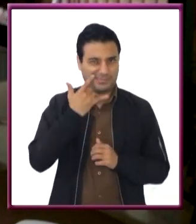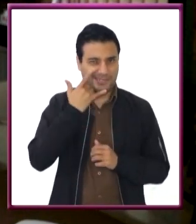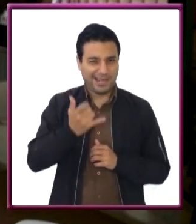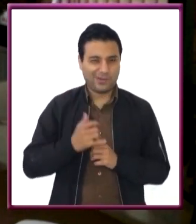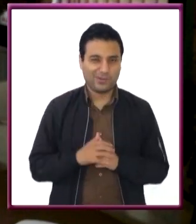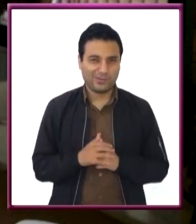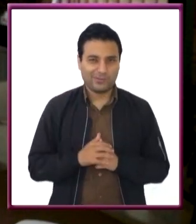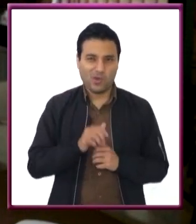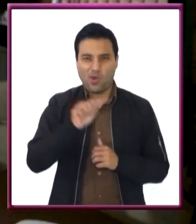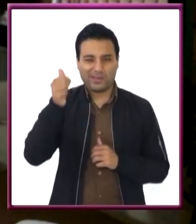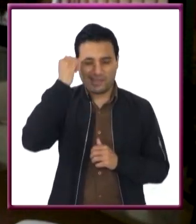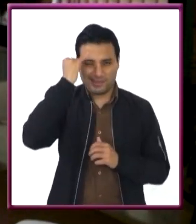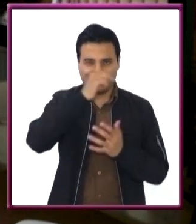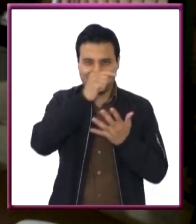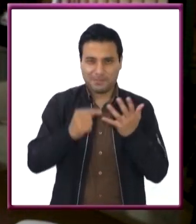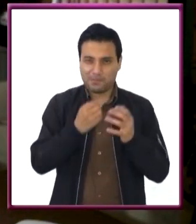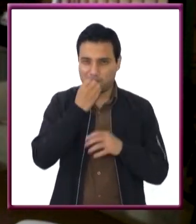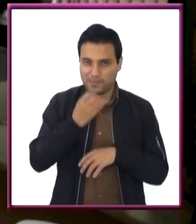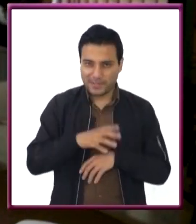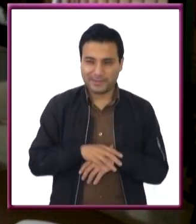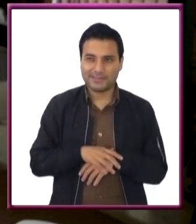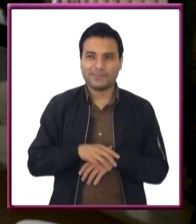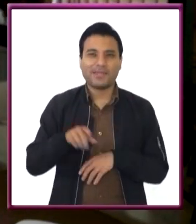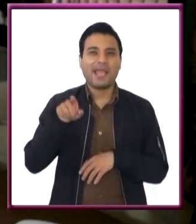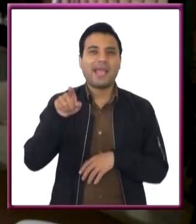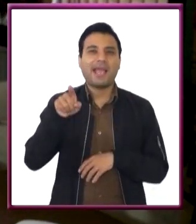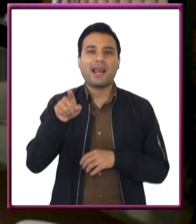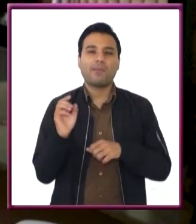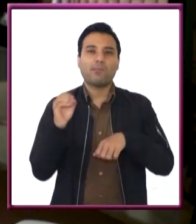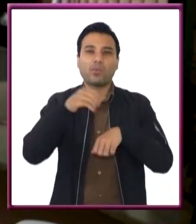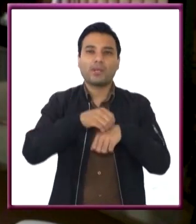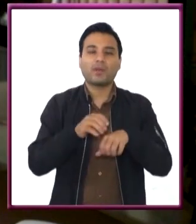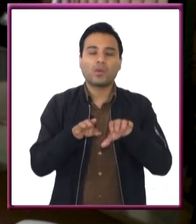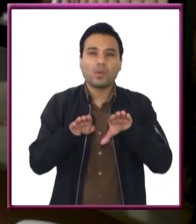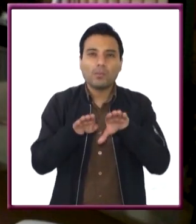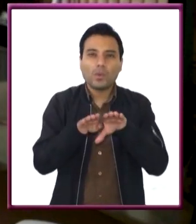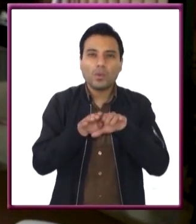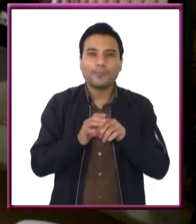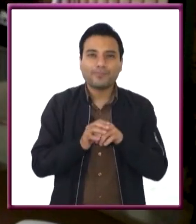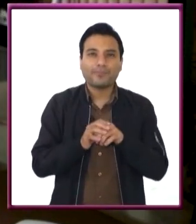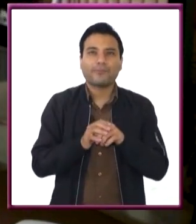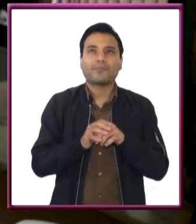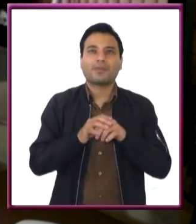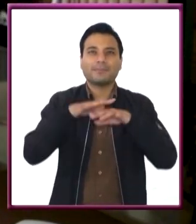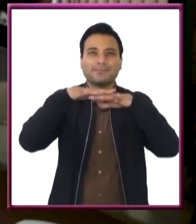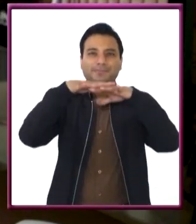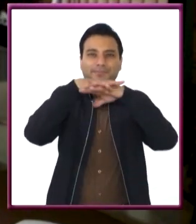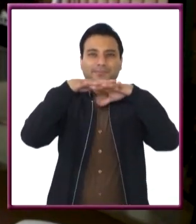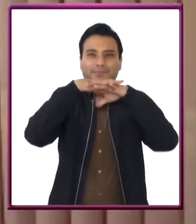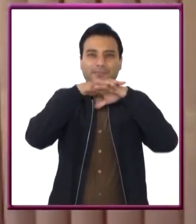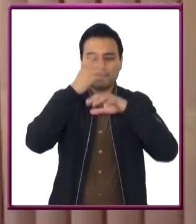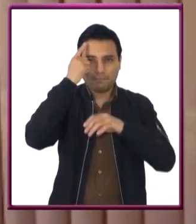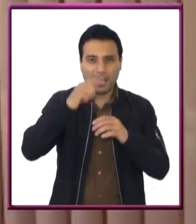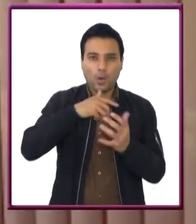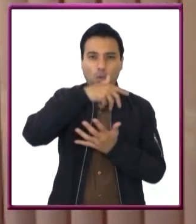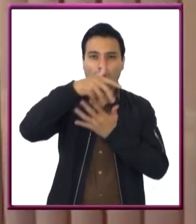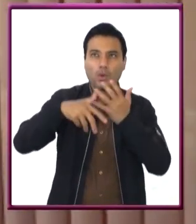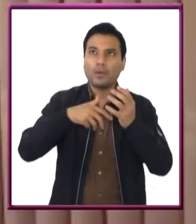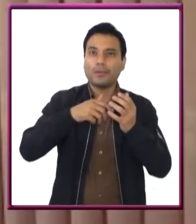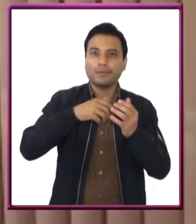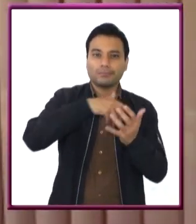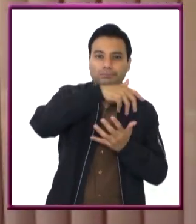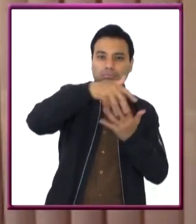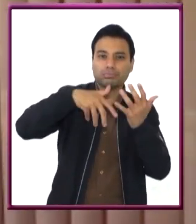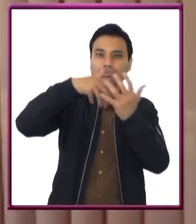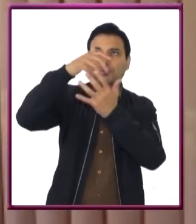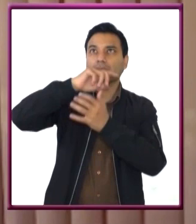tuvo otras ideas geniales. Fue el primero en poner un extractor de humos, así evitó que todo el mundo se estuviera ahogando.